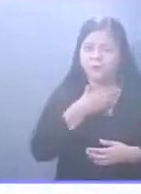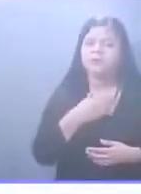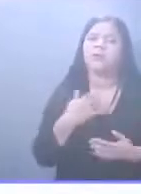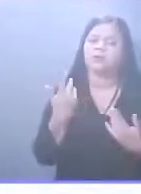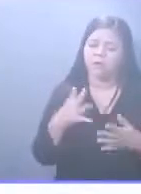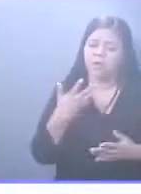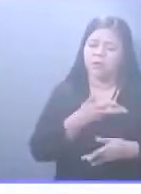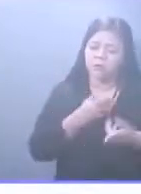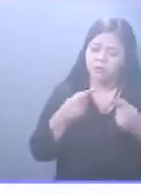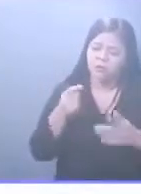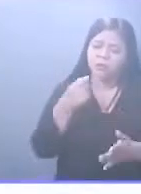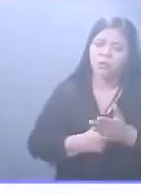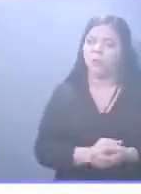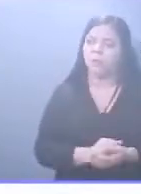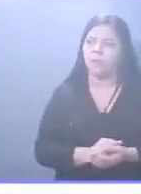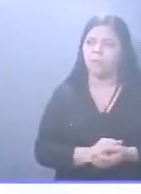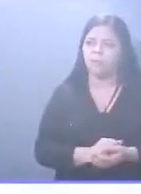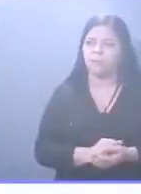esas transformaciones.